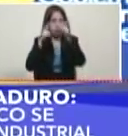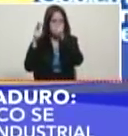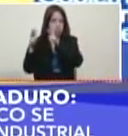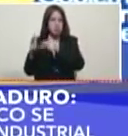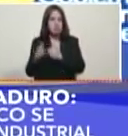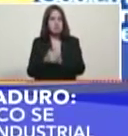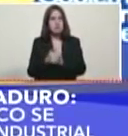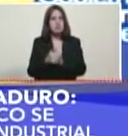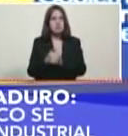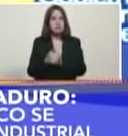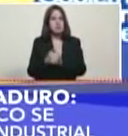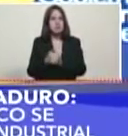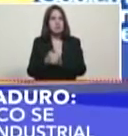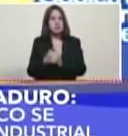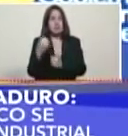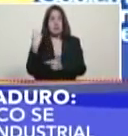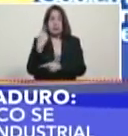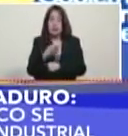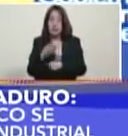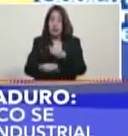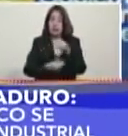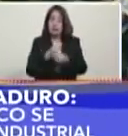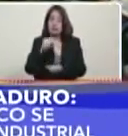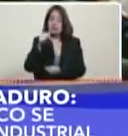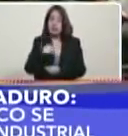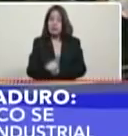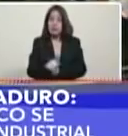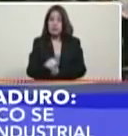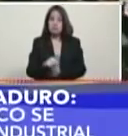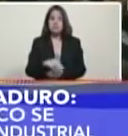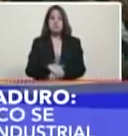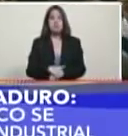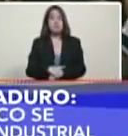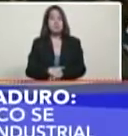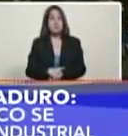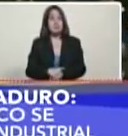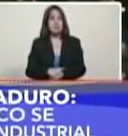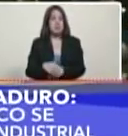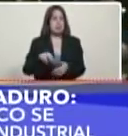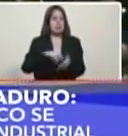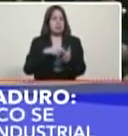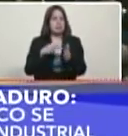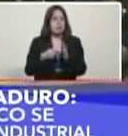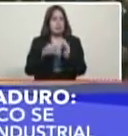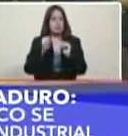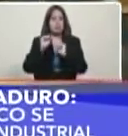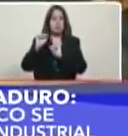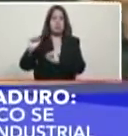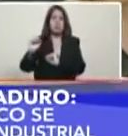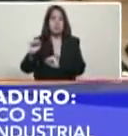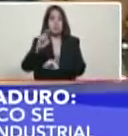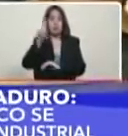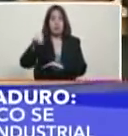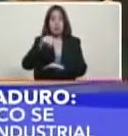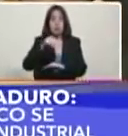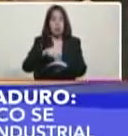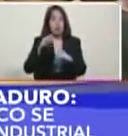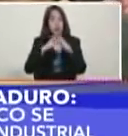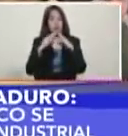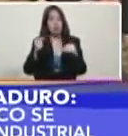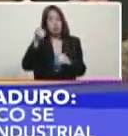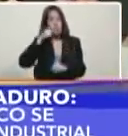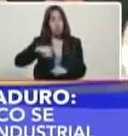digo, nuestro propio sistema de armas para el concepto que tenemos de defensa nacional, de guerra de todo el pueblo.